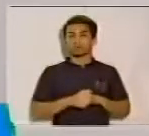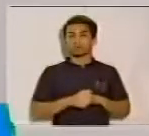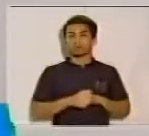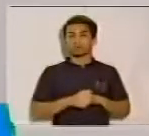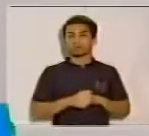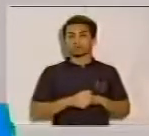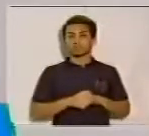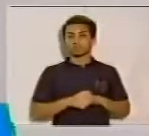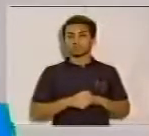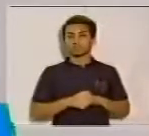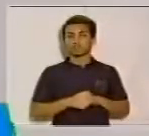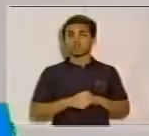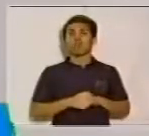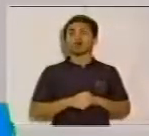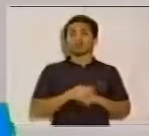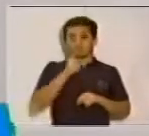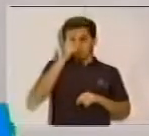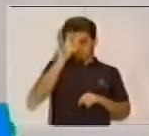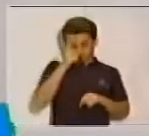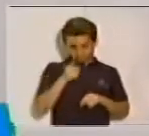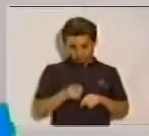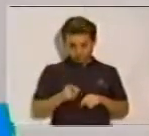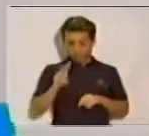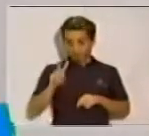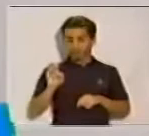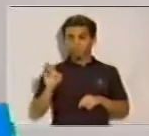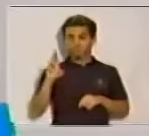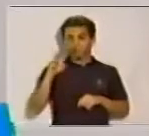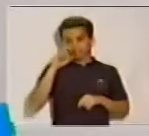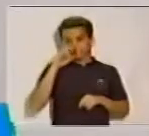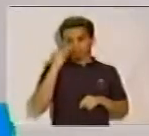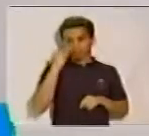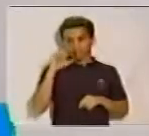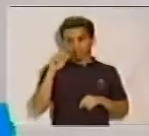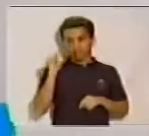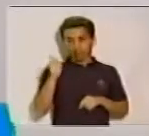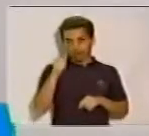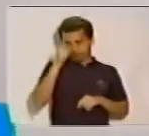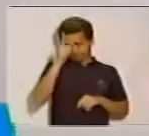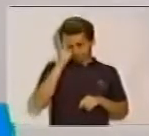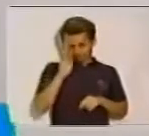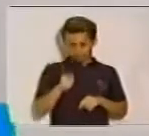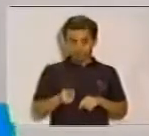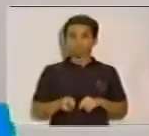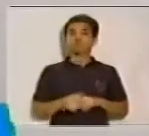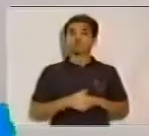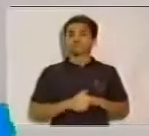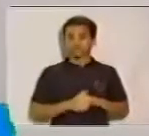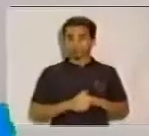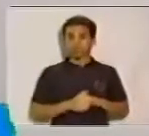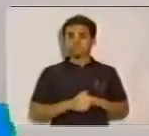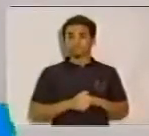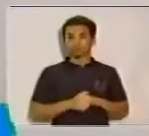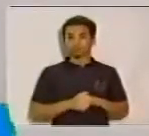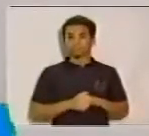La línea vertical tiene que ser entonces a 90 grados de la anterior. También que